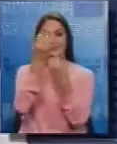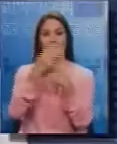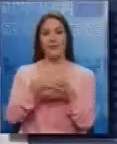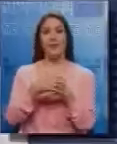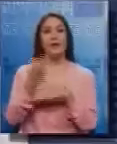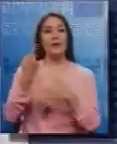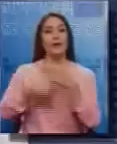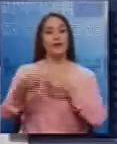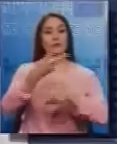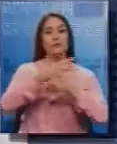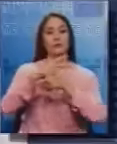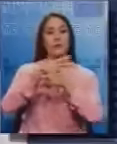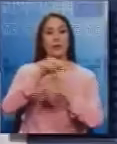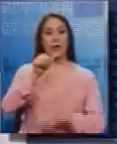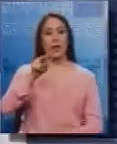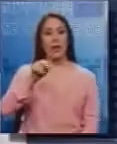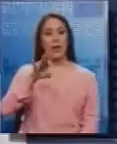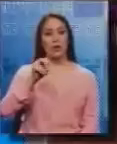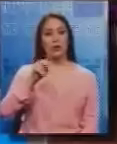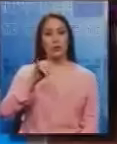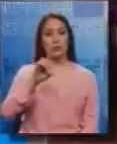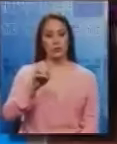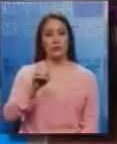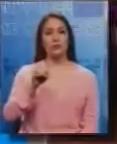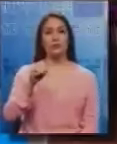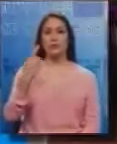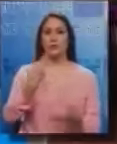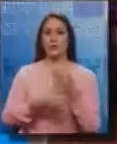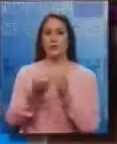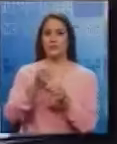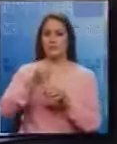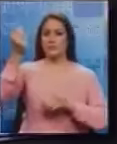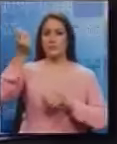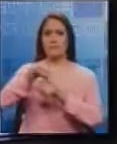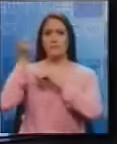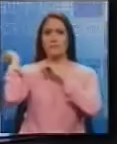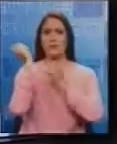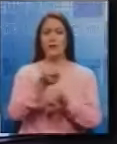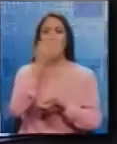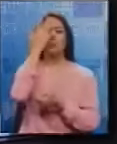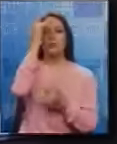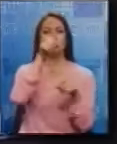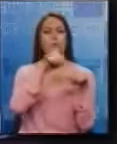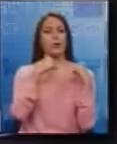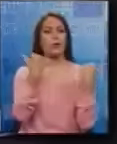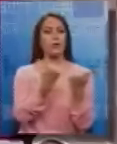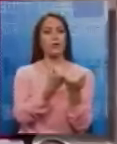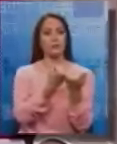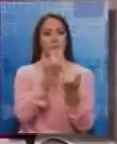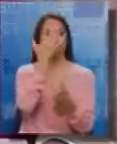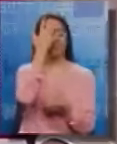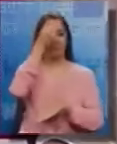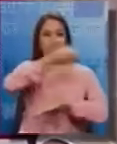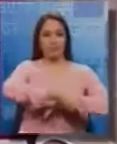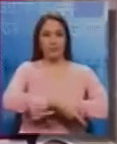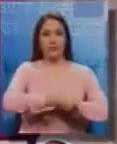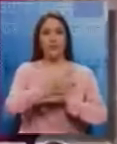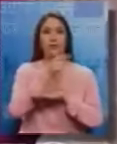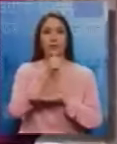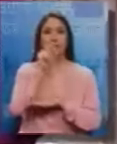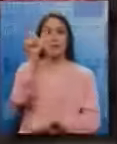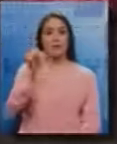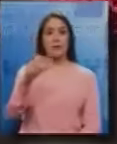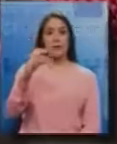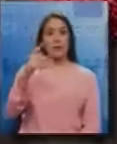El concejal de Quito, Antonio Ricaurte, fue agredido con palos cuando salía de la audiencia del juzgamiento interpuesta por la edil capitalina